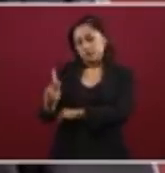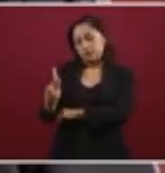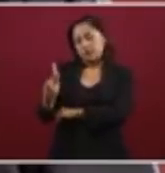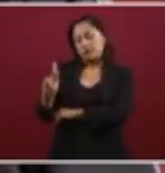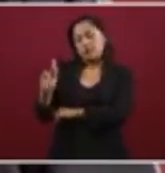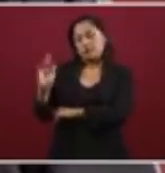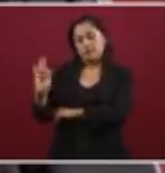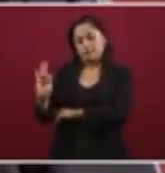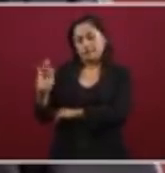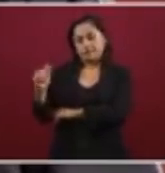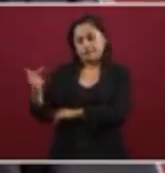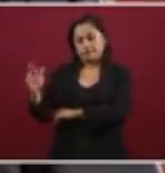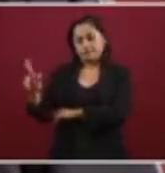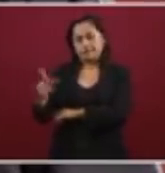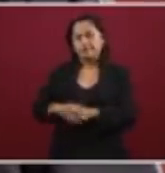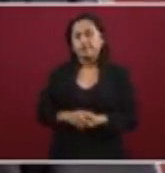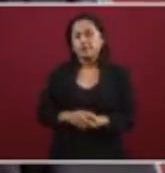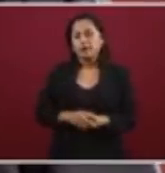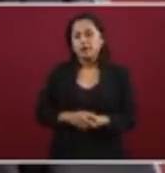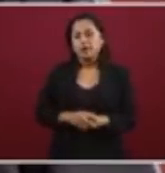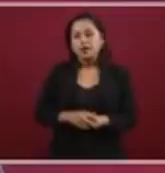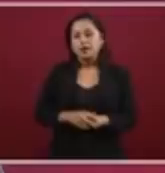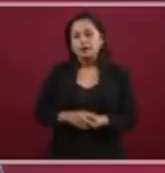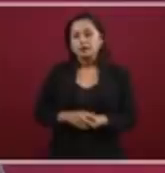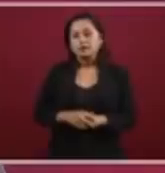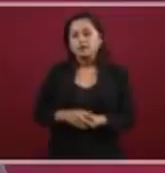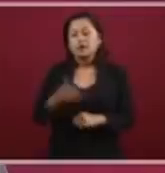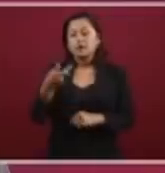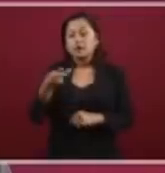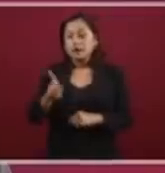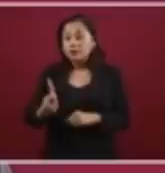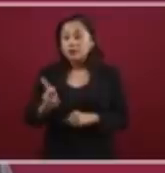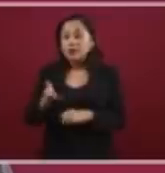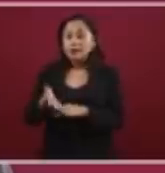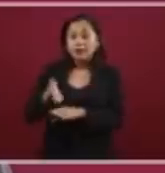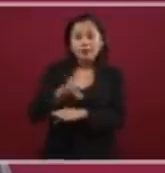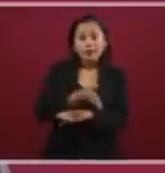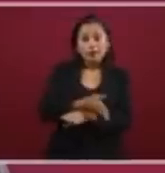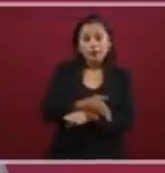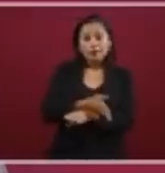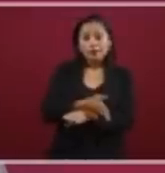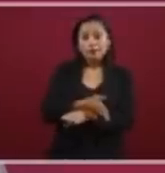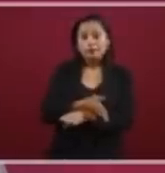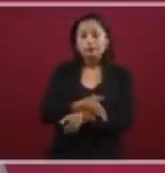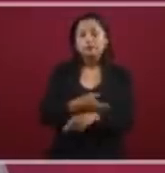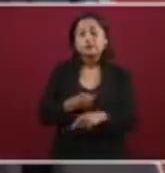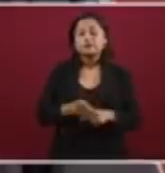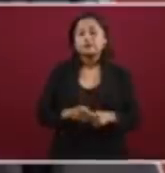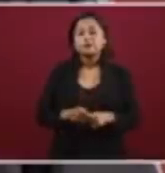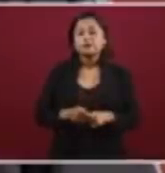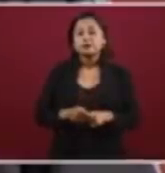antes de eso el presunto delincuente